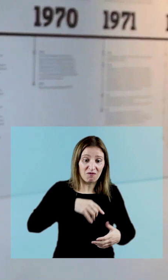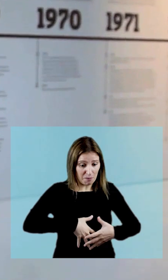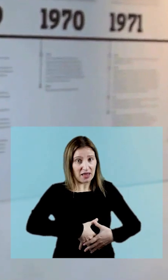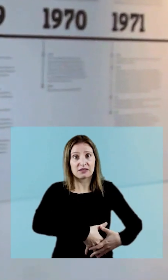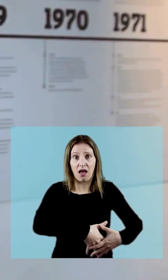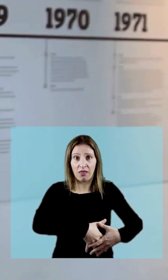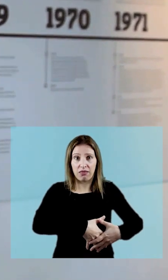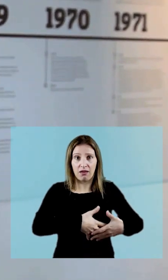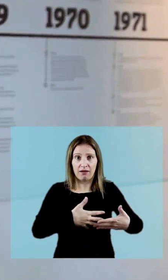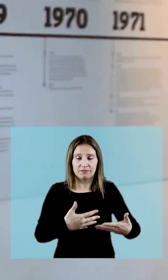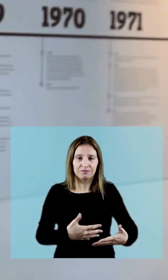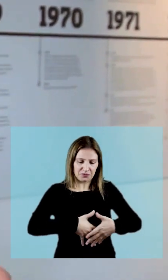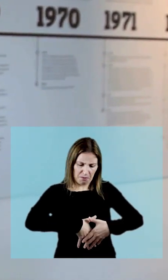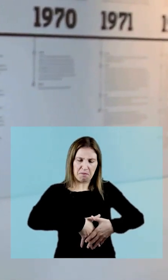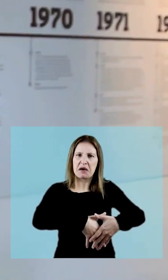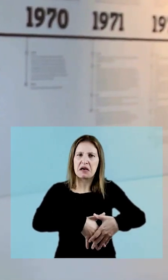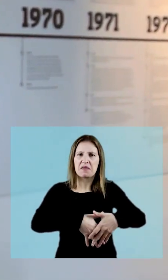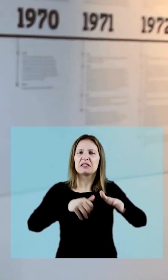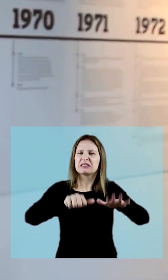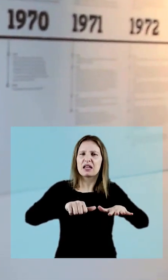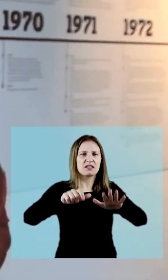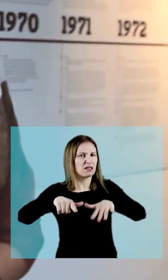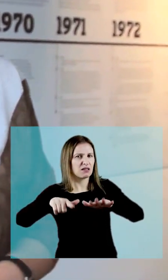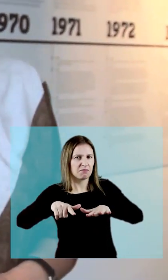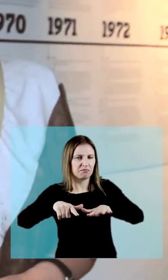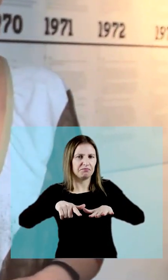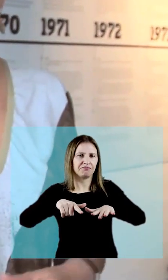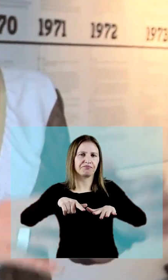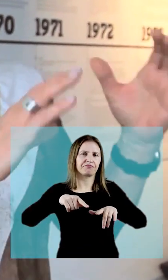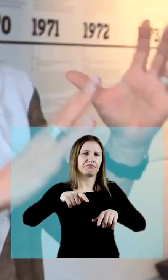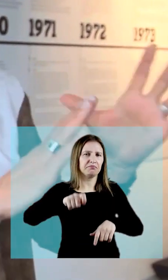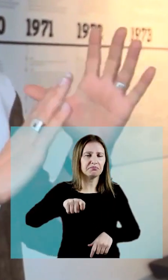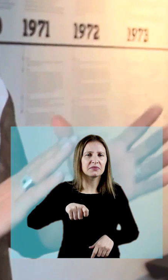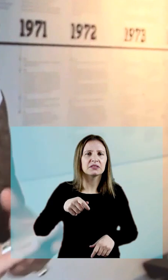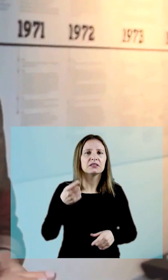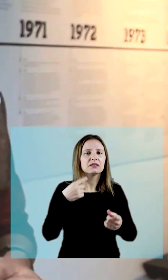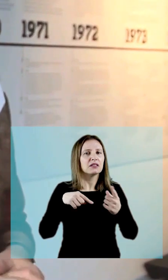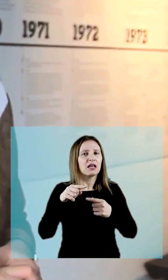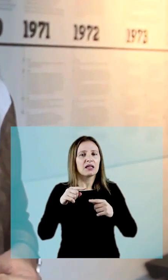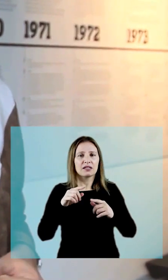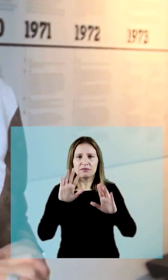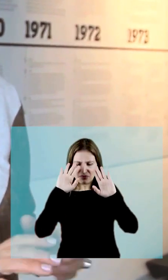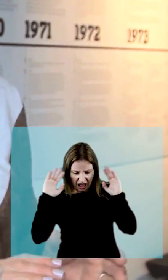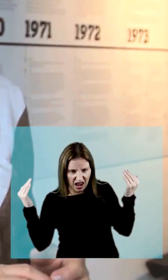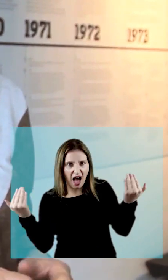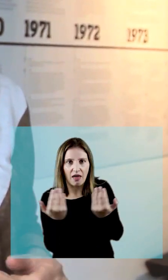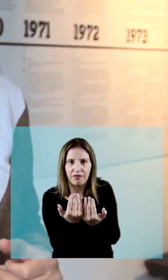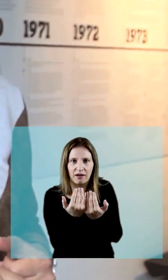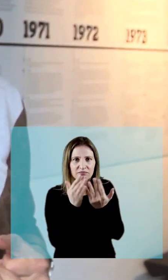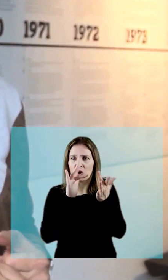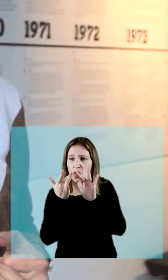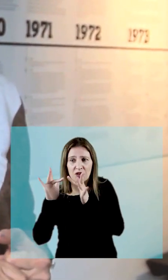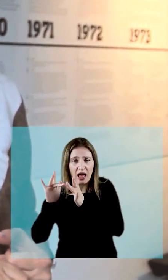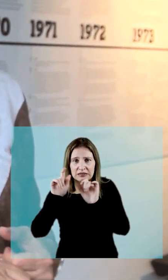embarazada, tiene un embarazo de 6-7 meses, y se la tiene totalmente aislada del resto de